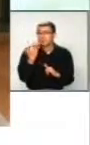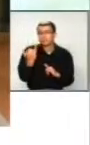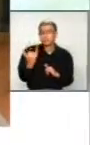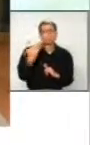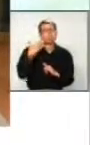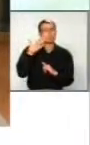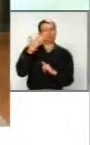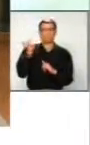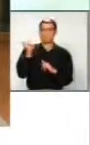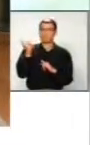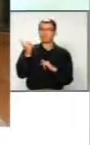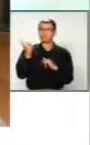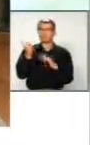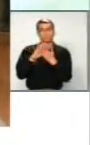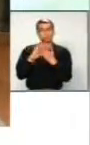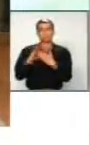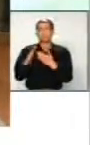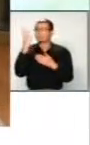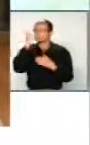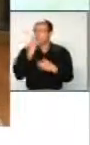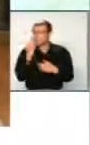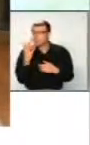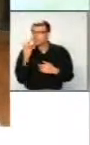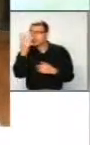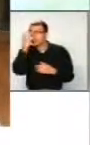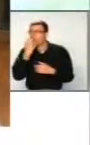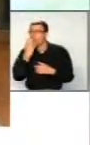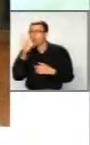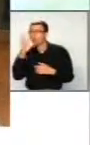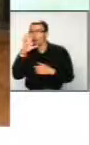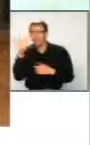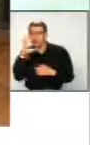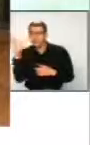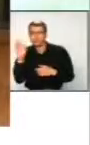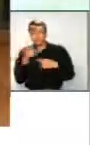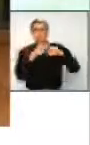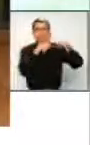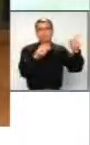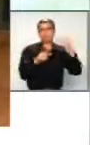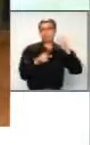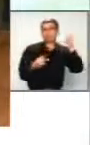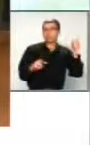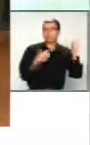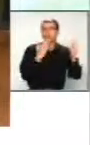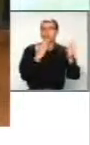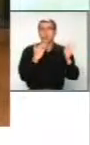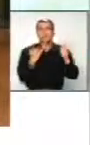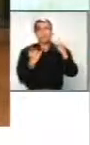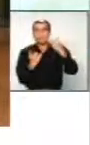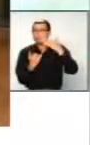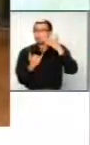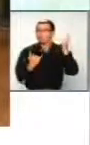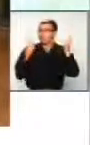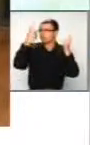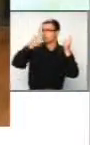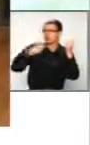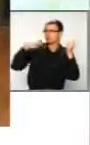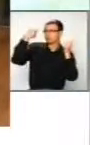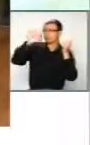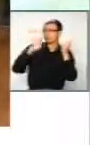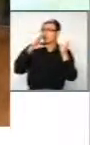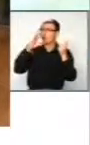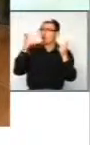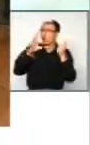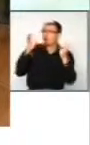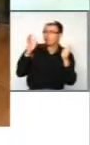tantas exigencias como la femenina. Es decir, se tiene el pensamiento que la mujer no mira tantos detalles en un hombre a la hora de